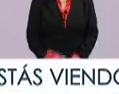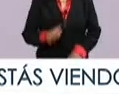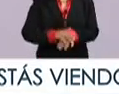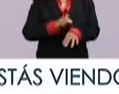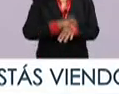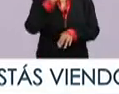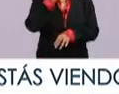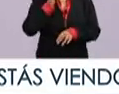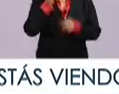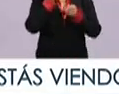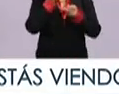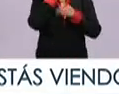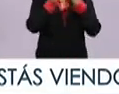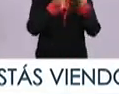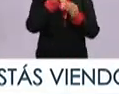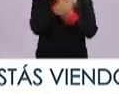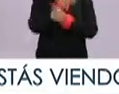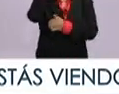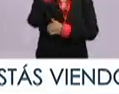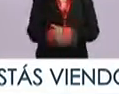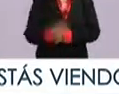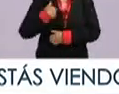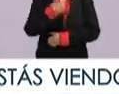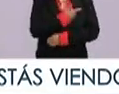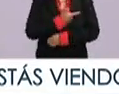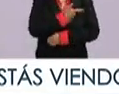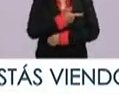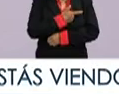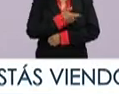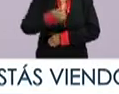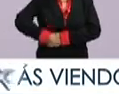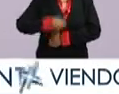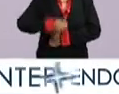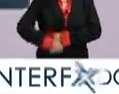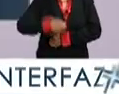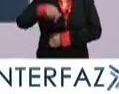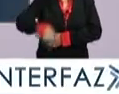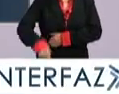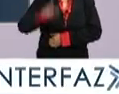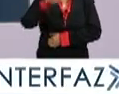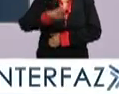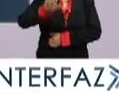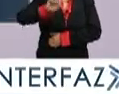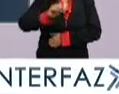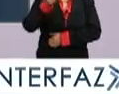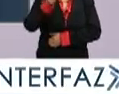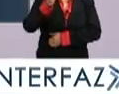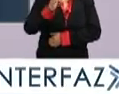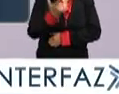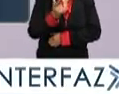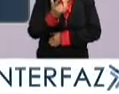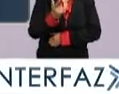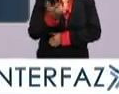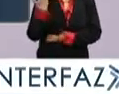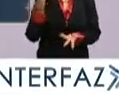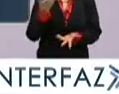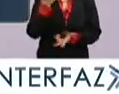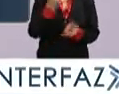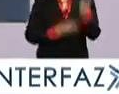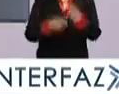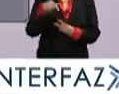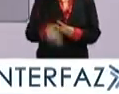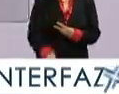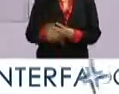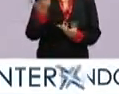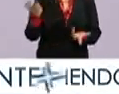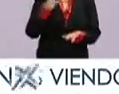Amigos y amigas de la Agencia Informativa de Educación de México, me da muchísimo gusto saludarlos este martes 24 de julio y darles la bienvenida a